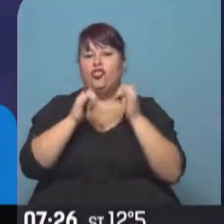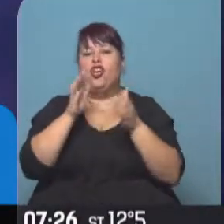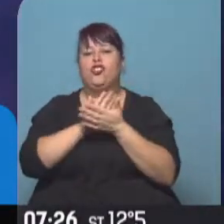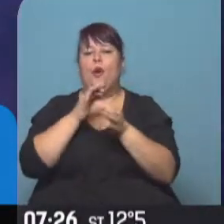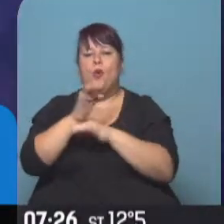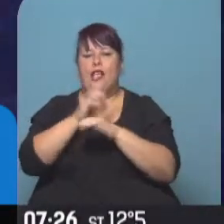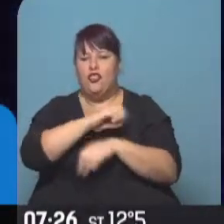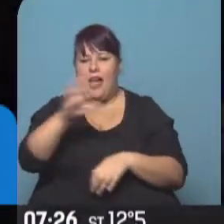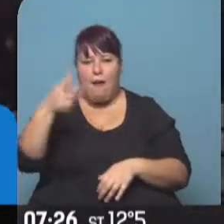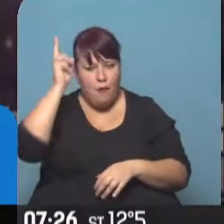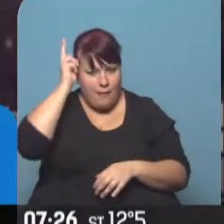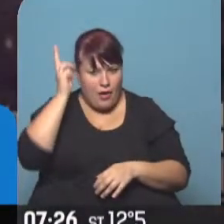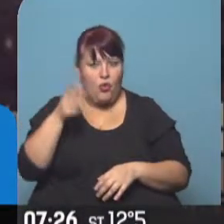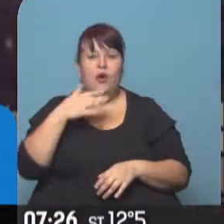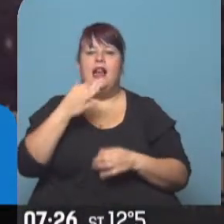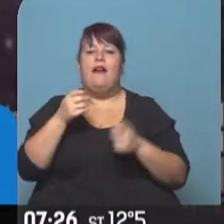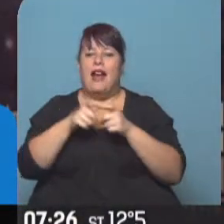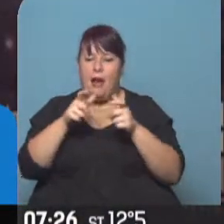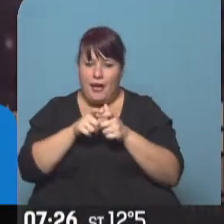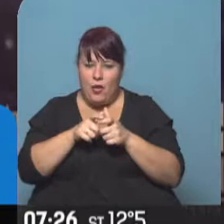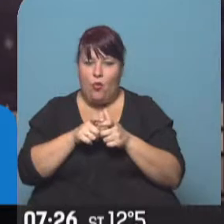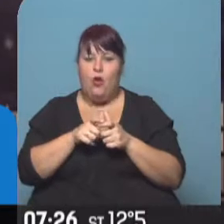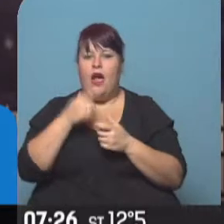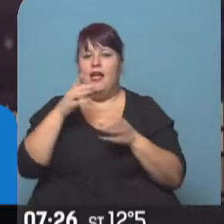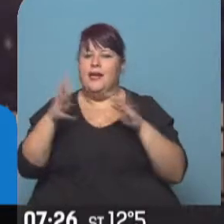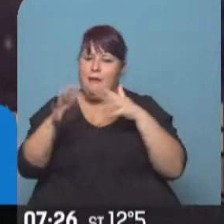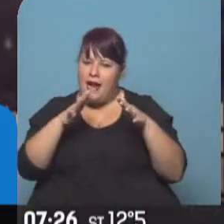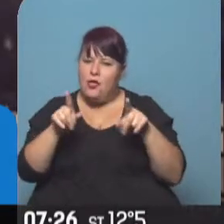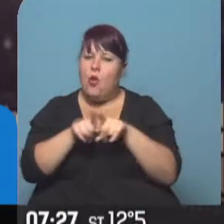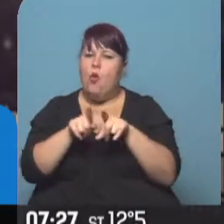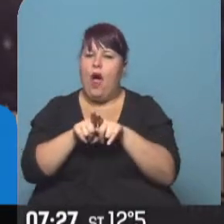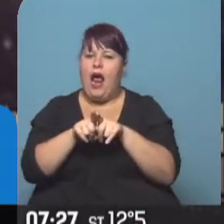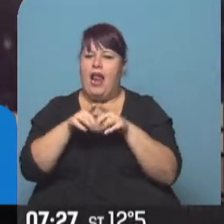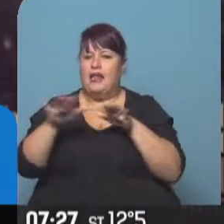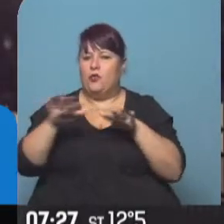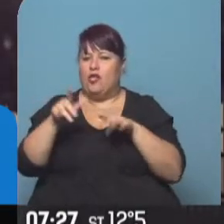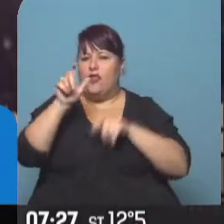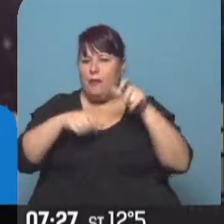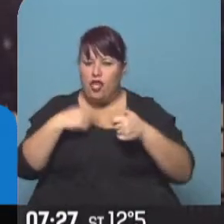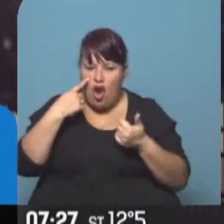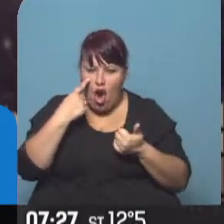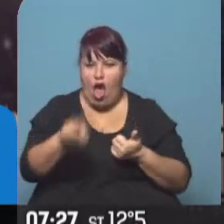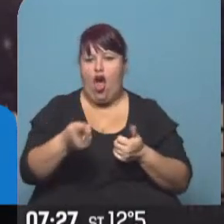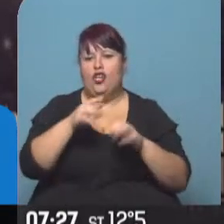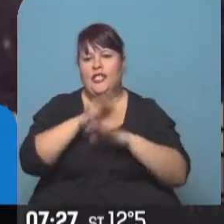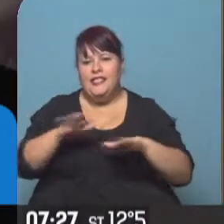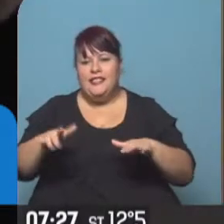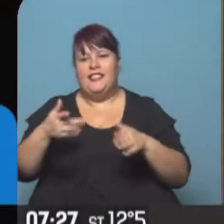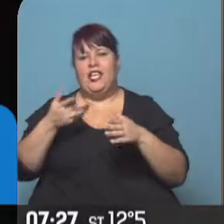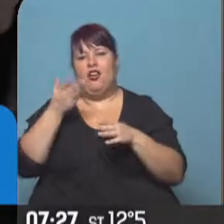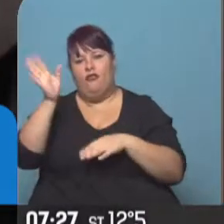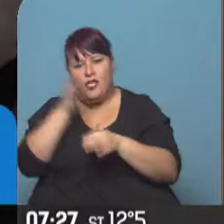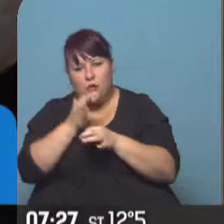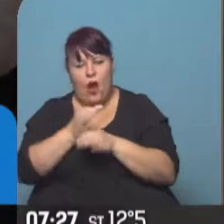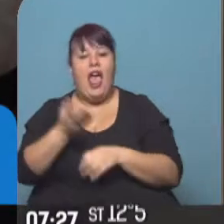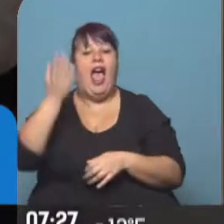educación rural en Perú. La realidad de la película se asemeja o está más cercana a la realidad de gente que conoce, de niños que han asistido a la escuela. Por ejemplo,